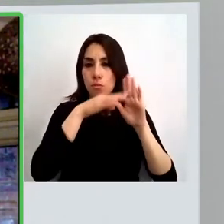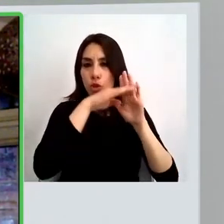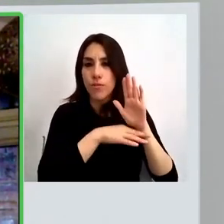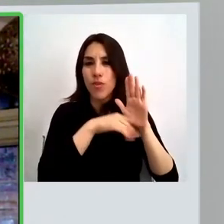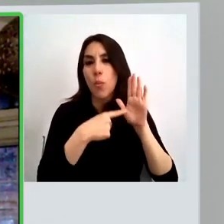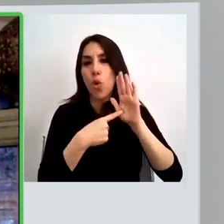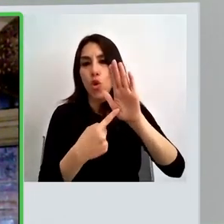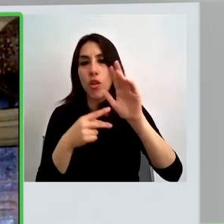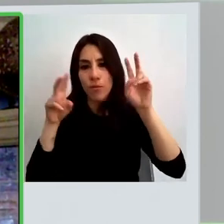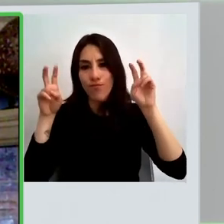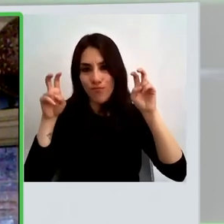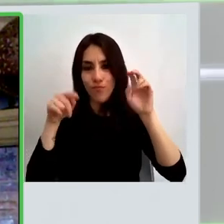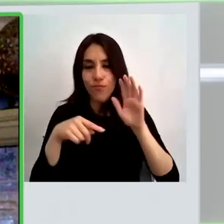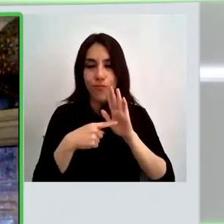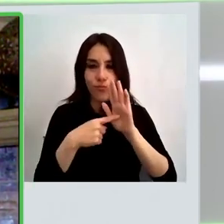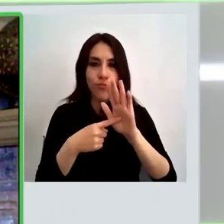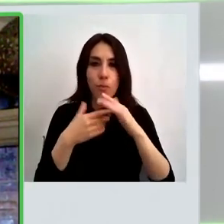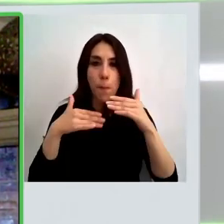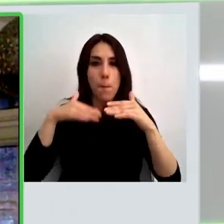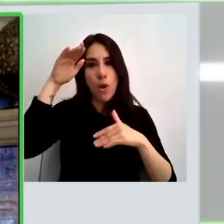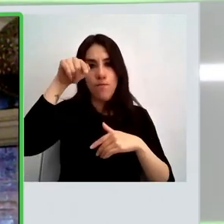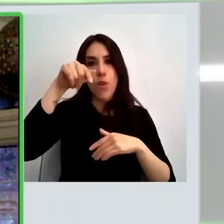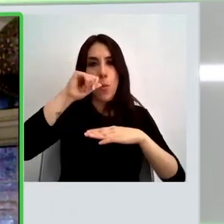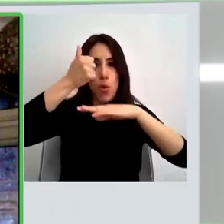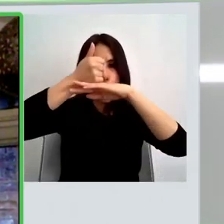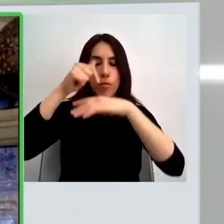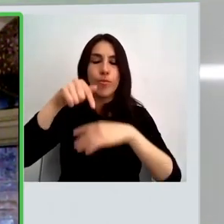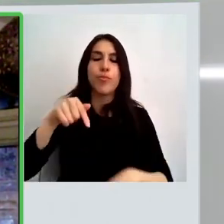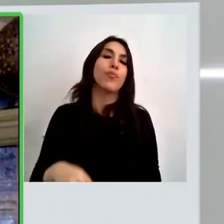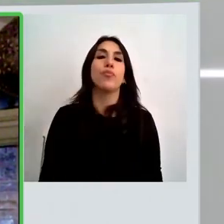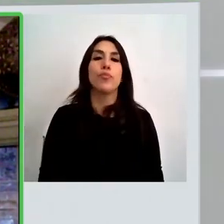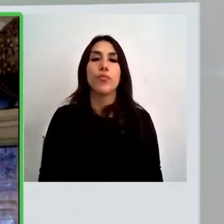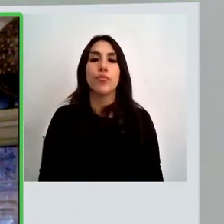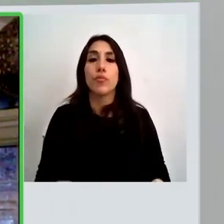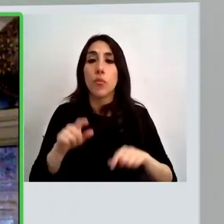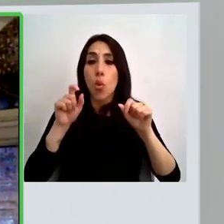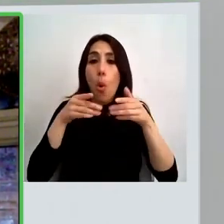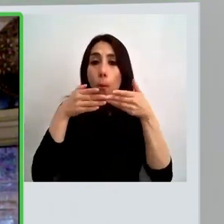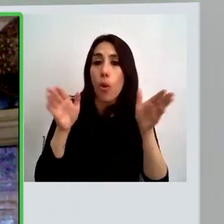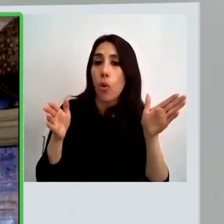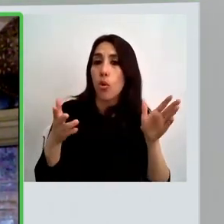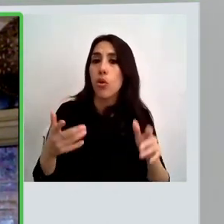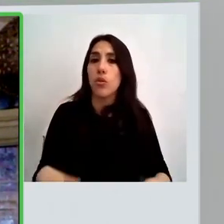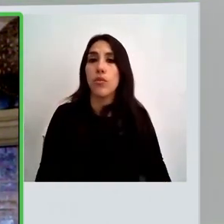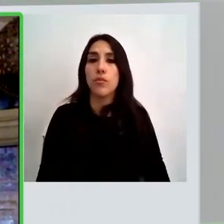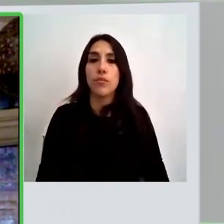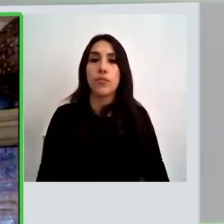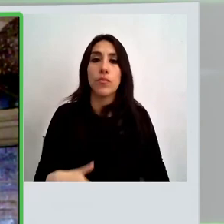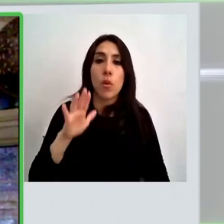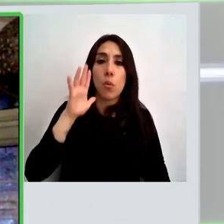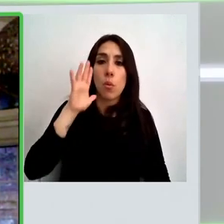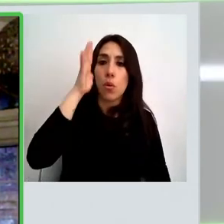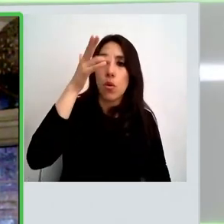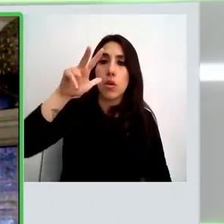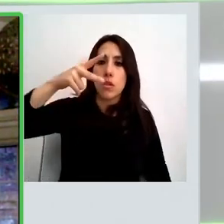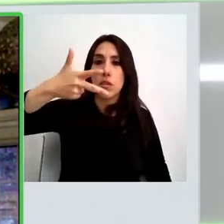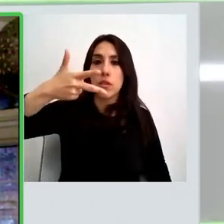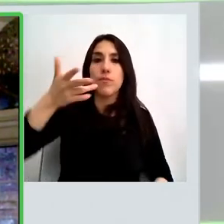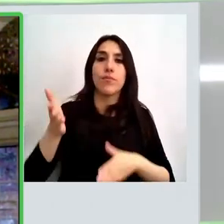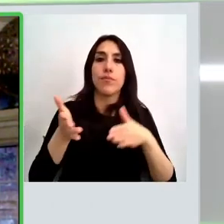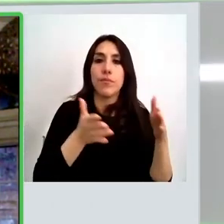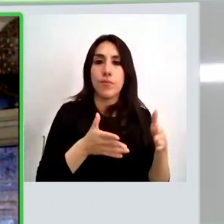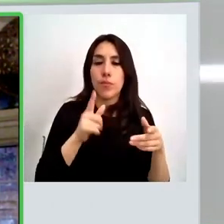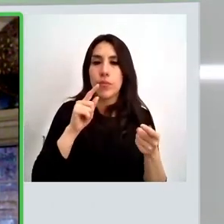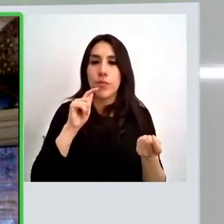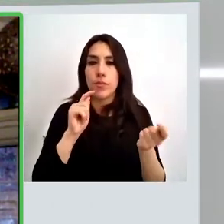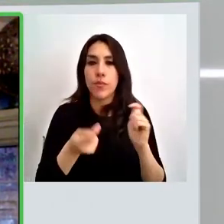habilitan lo que se necesita en la tercera es el cambio cultural que está comenzando que es donde